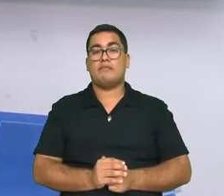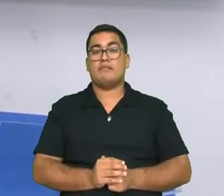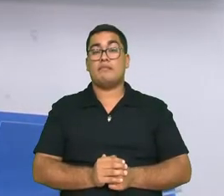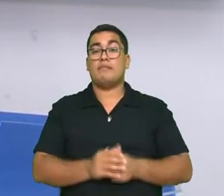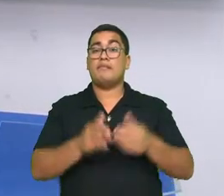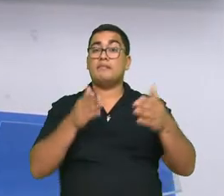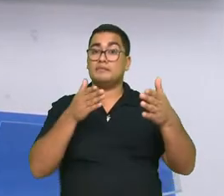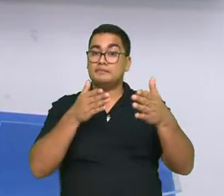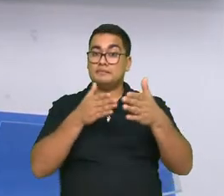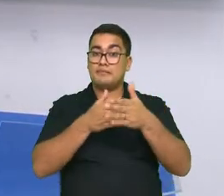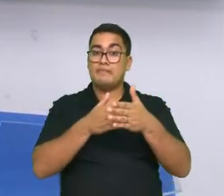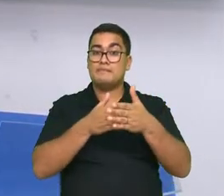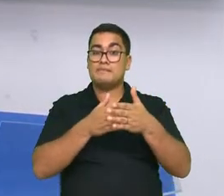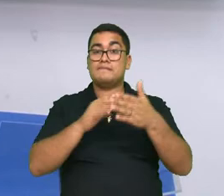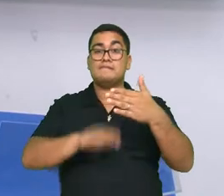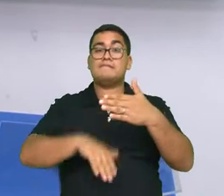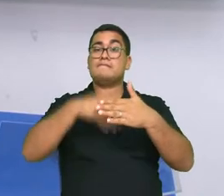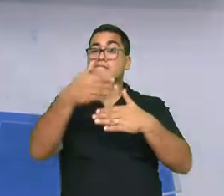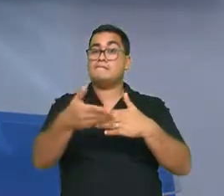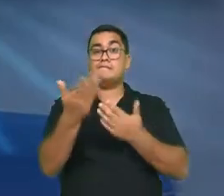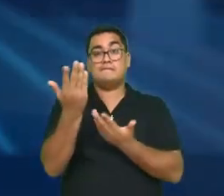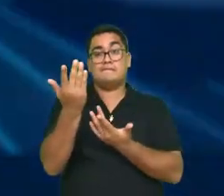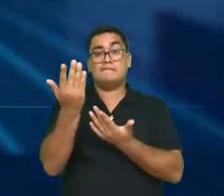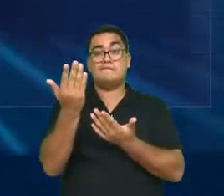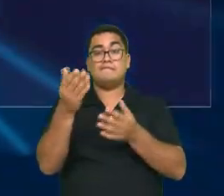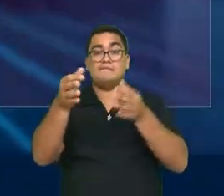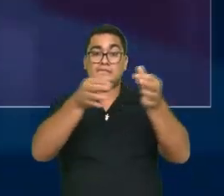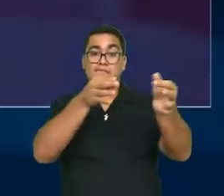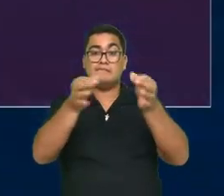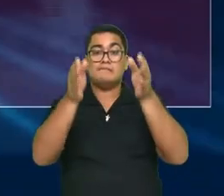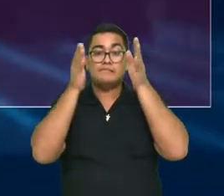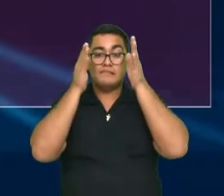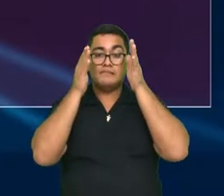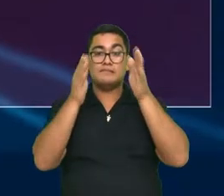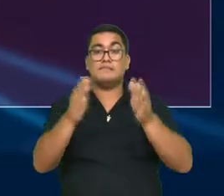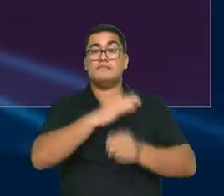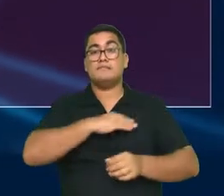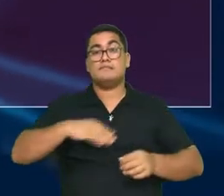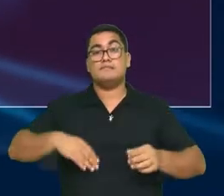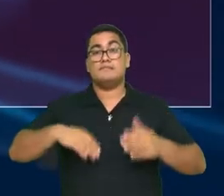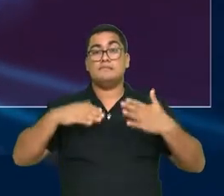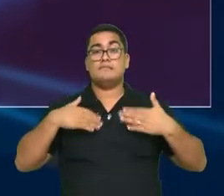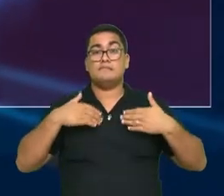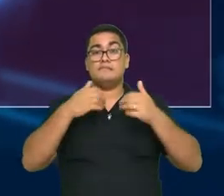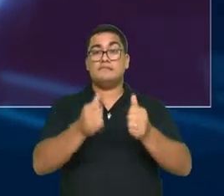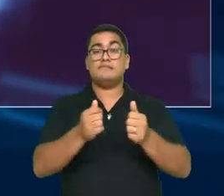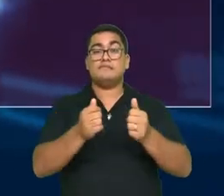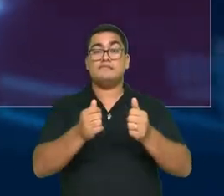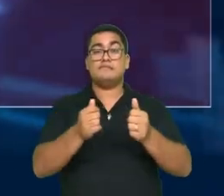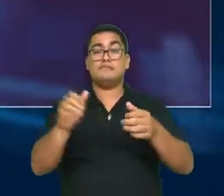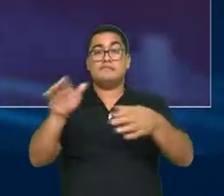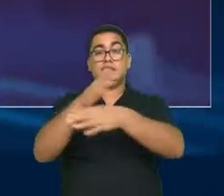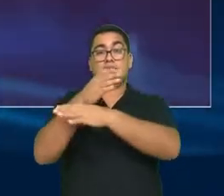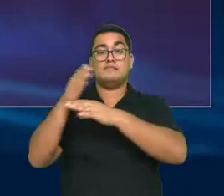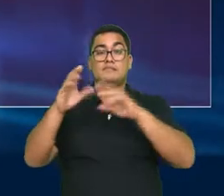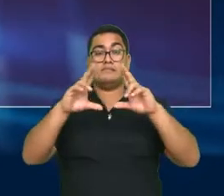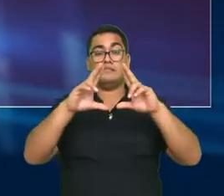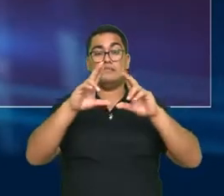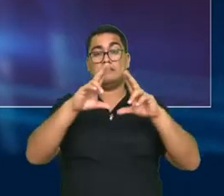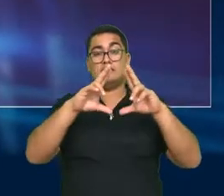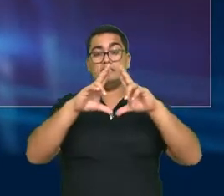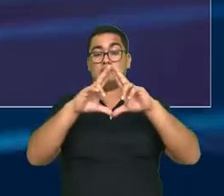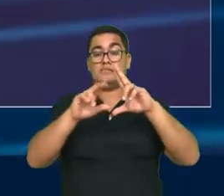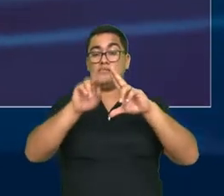Hacemos aquí un primer corte al regresar los detalles sobre las atenciones que brinda el Ministerio de Salud en las zonas de la costa Caribe